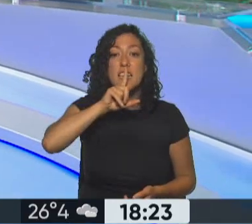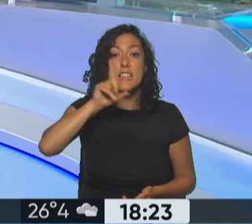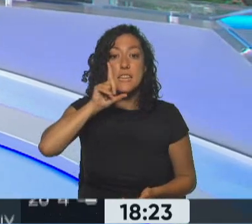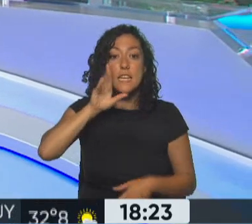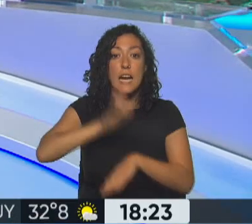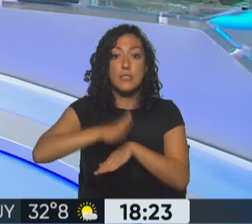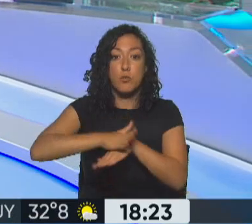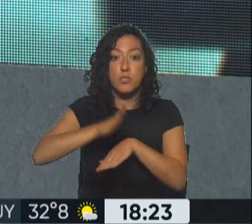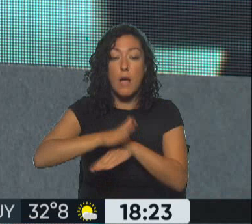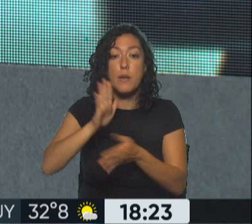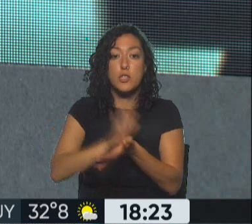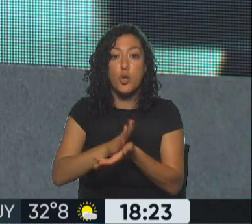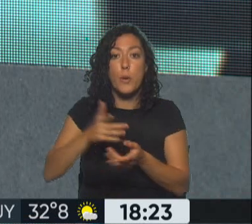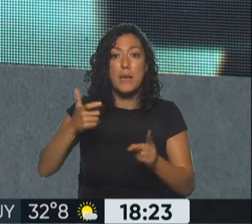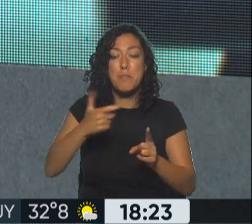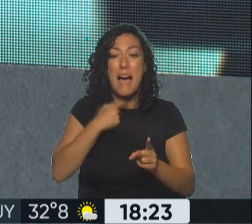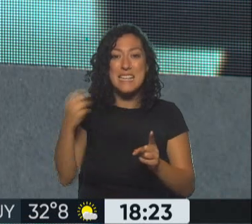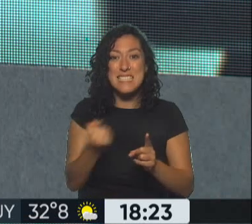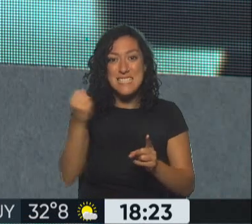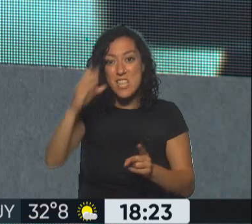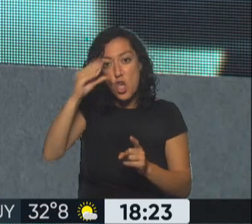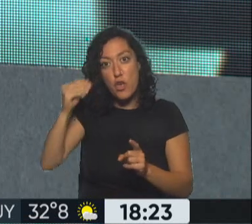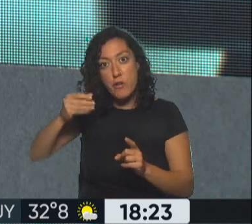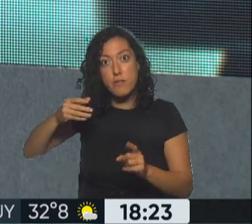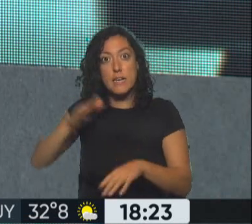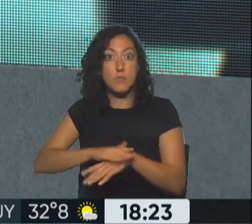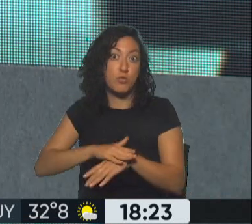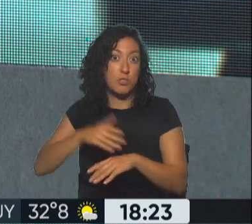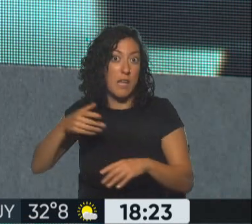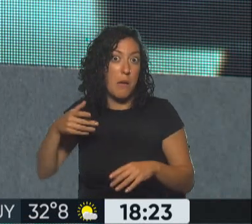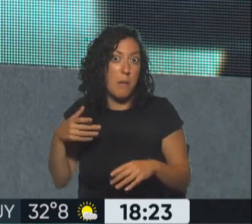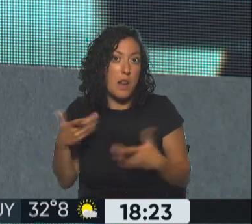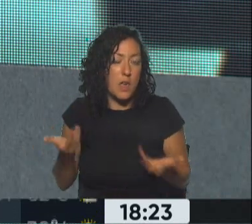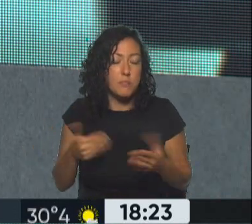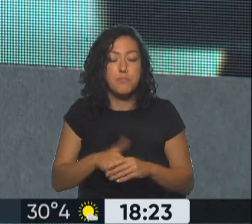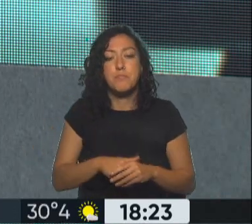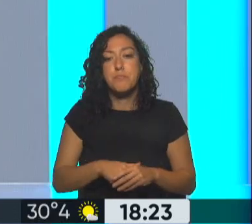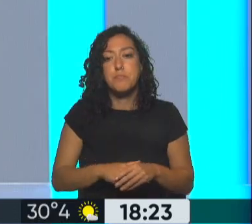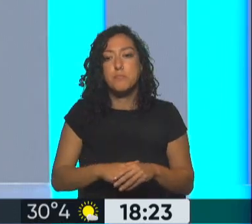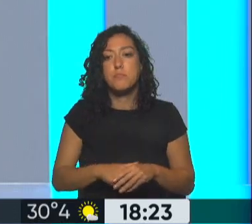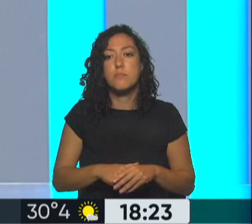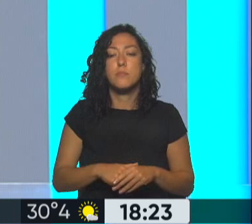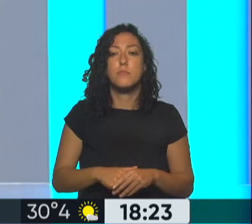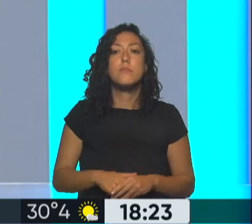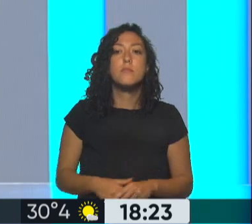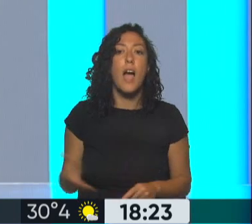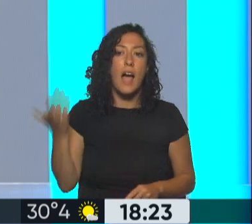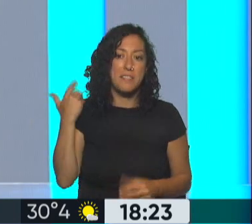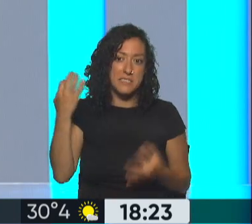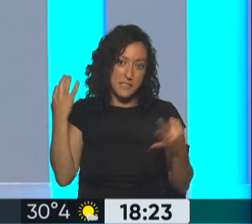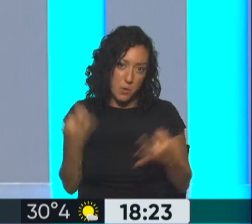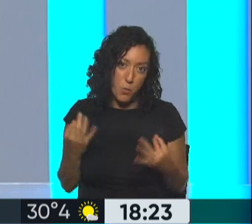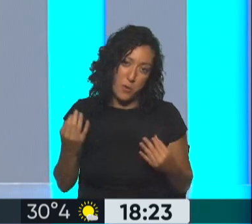la investigación por el intento de magnicidio a la vicepresidenta. ¿Cuáles son las novedades? ¿Cómo estás, Néstor? Alguna vez habrás escuchado que en